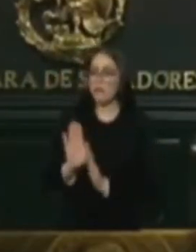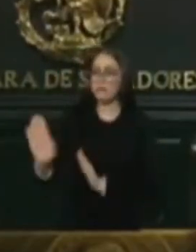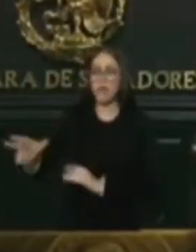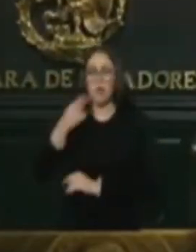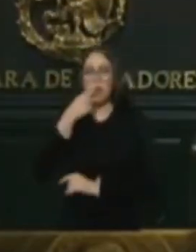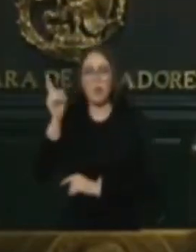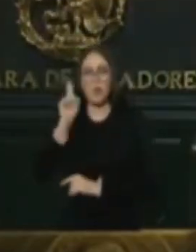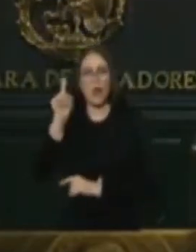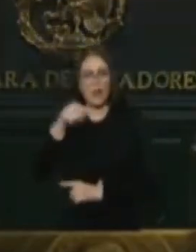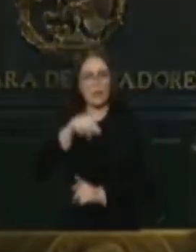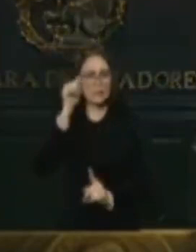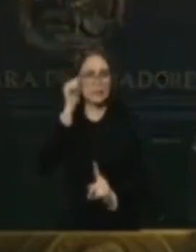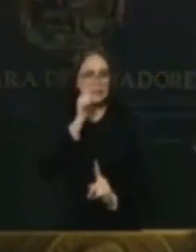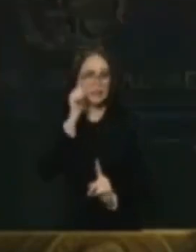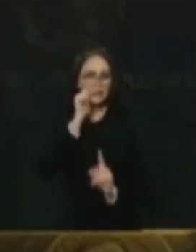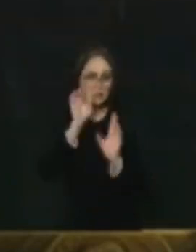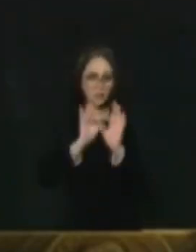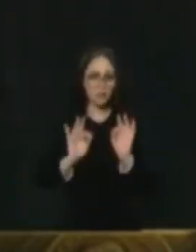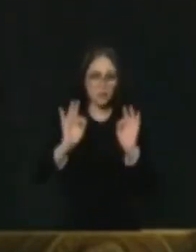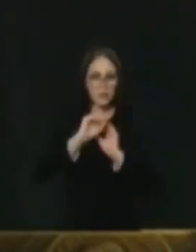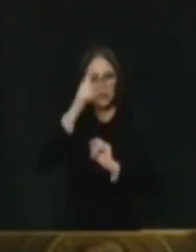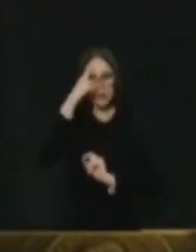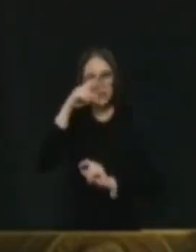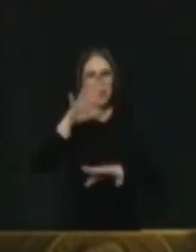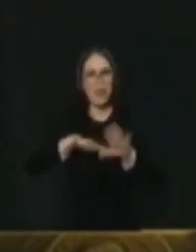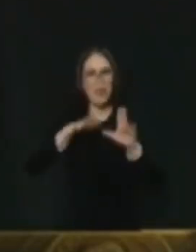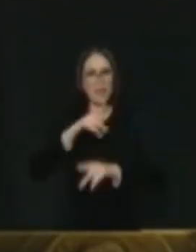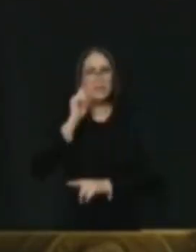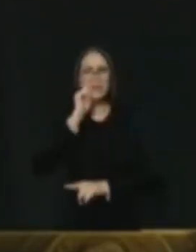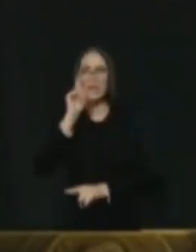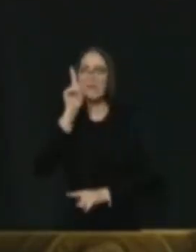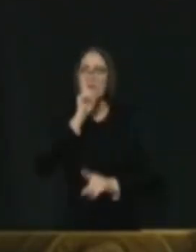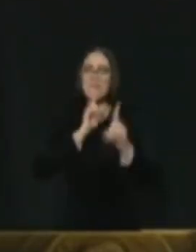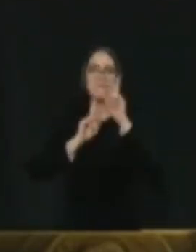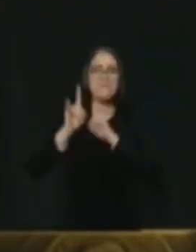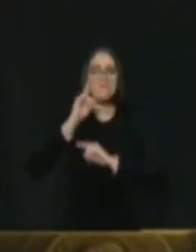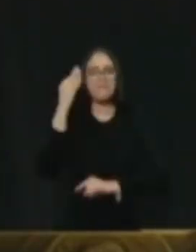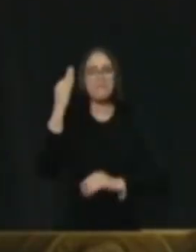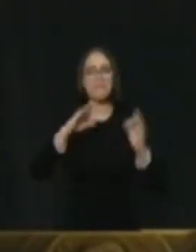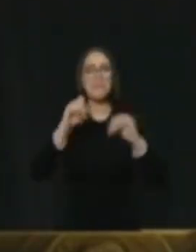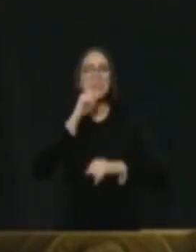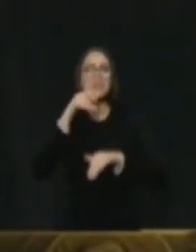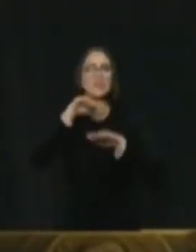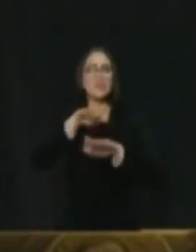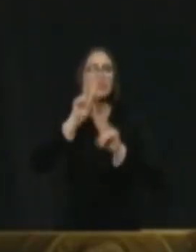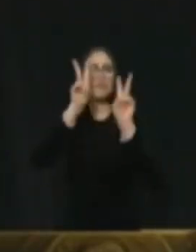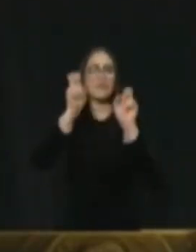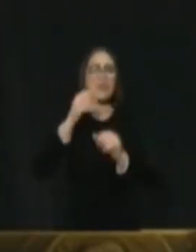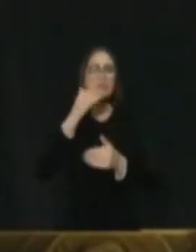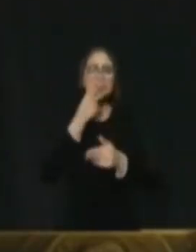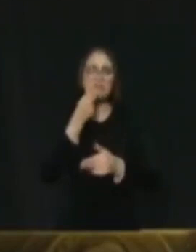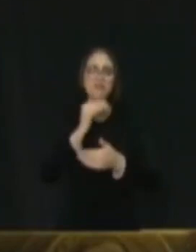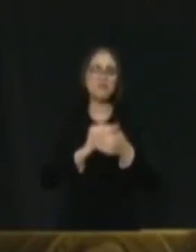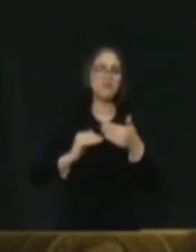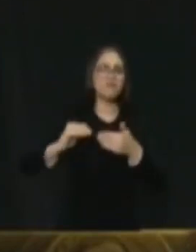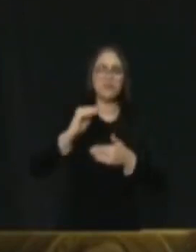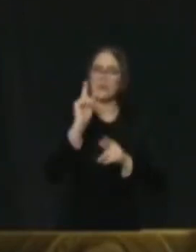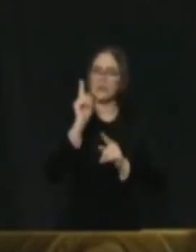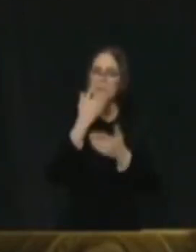sitio único a desbaratar las falsedades del machismo, no solamente de una manera feminista, sino también